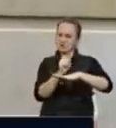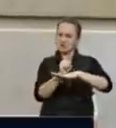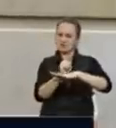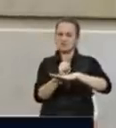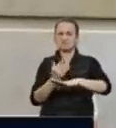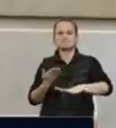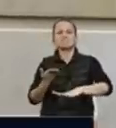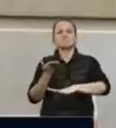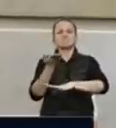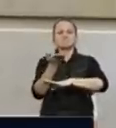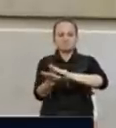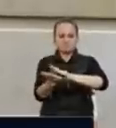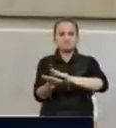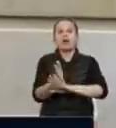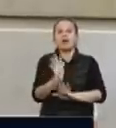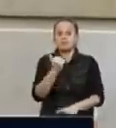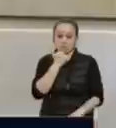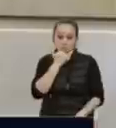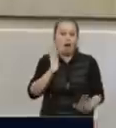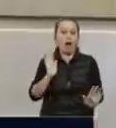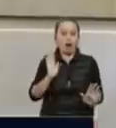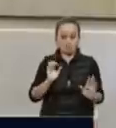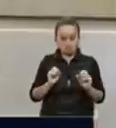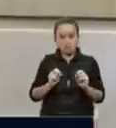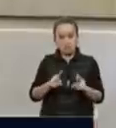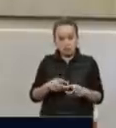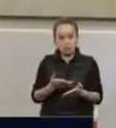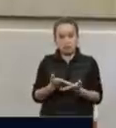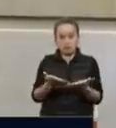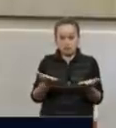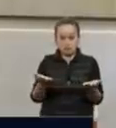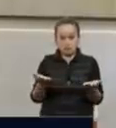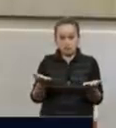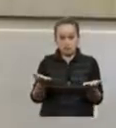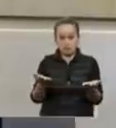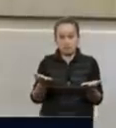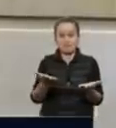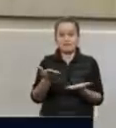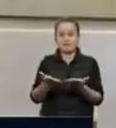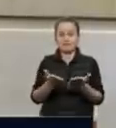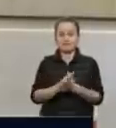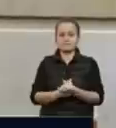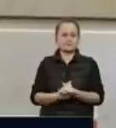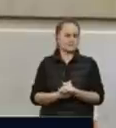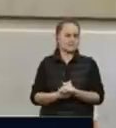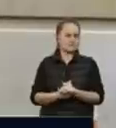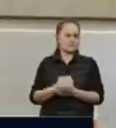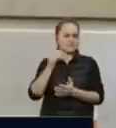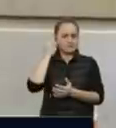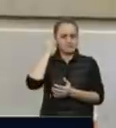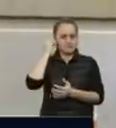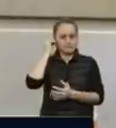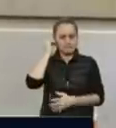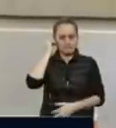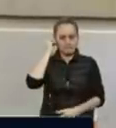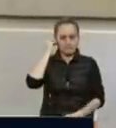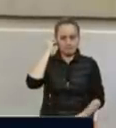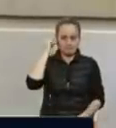formulada, porque como se afirmaba que era inadmisible que una